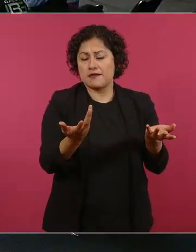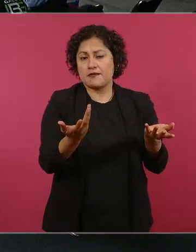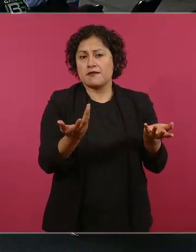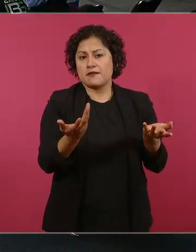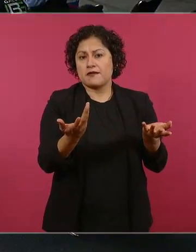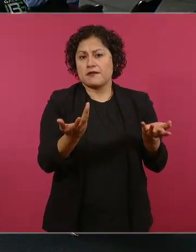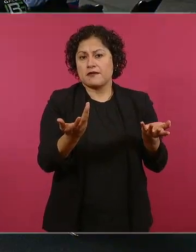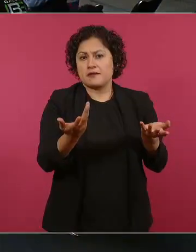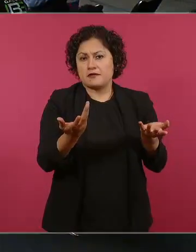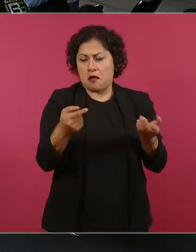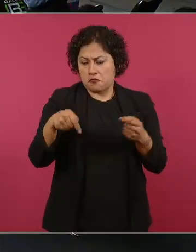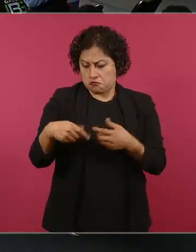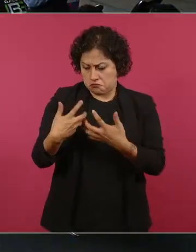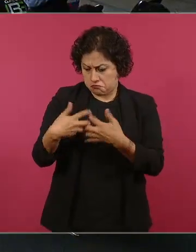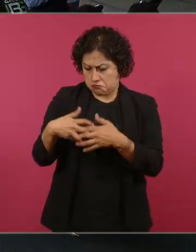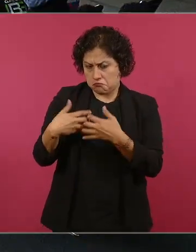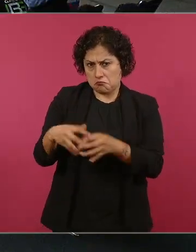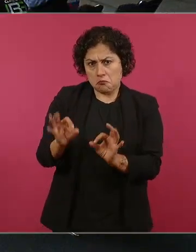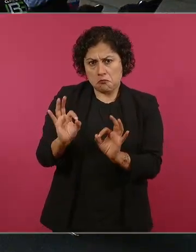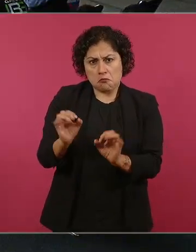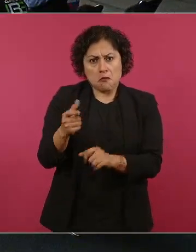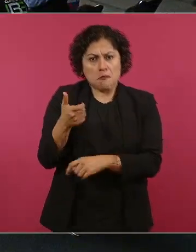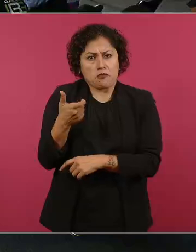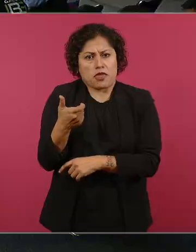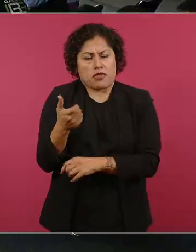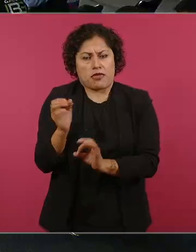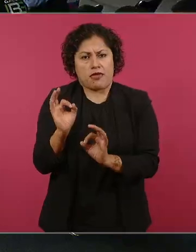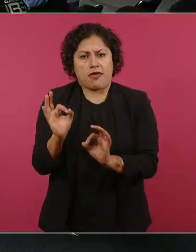a buen precio, de manera competitiva.